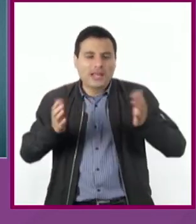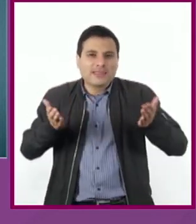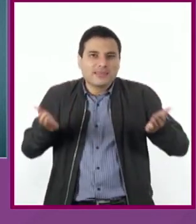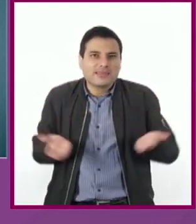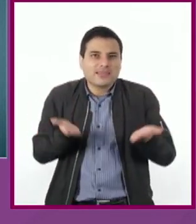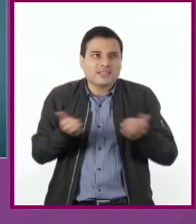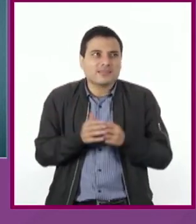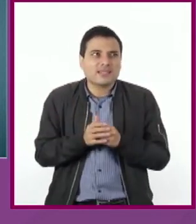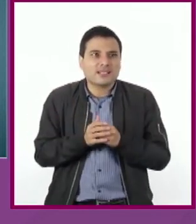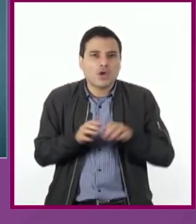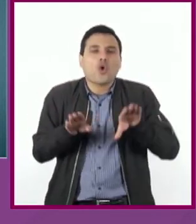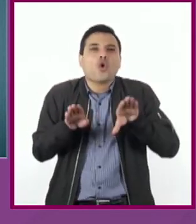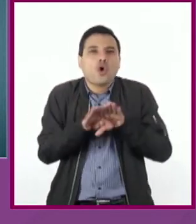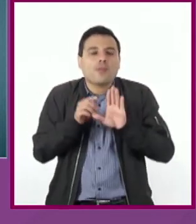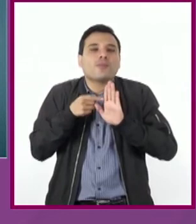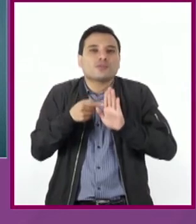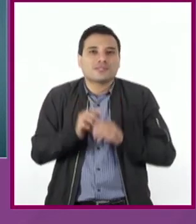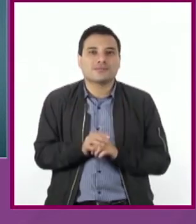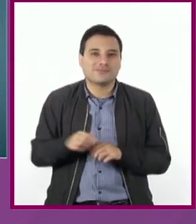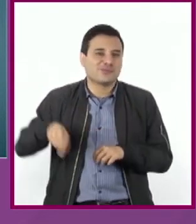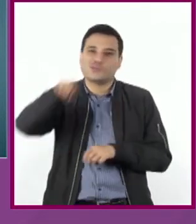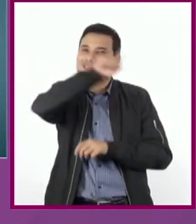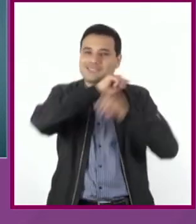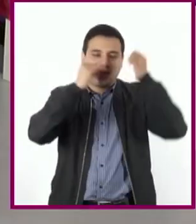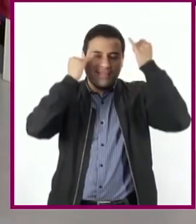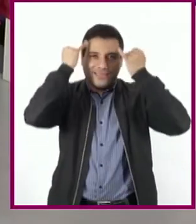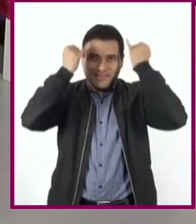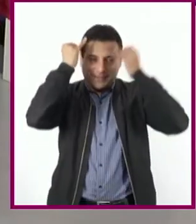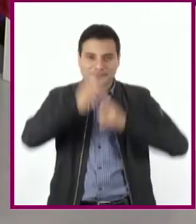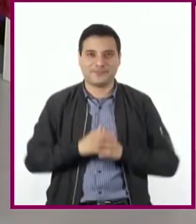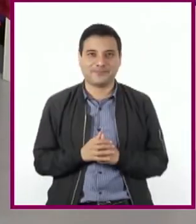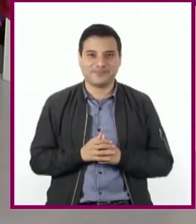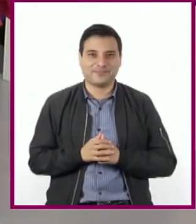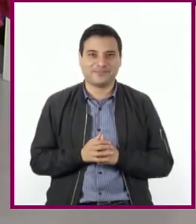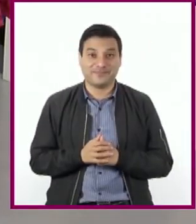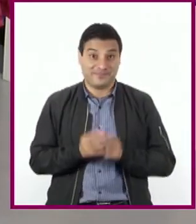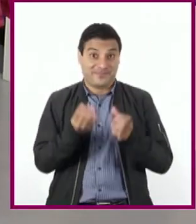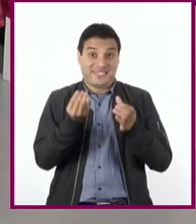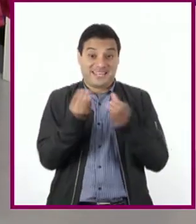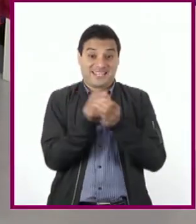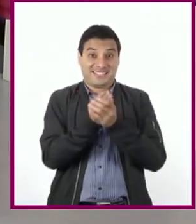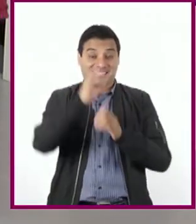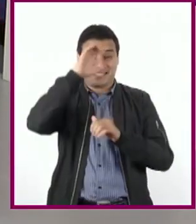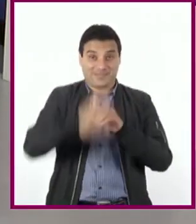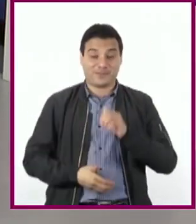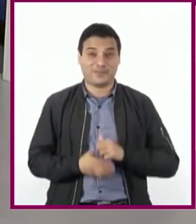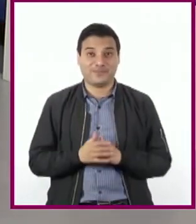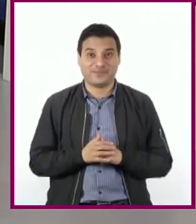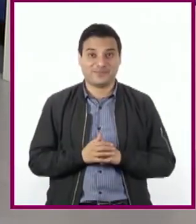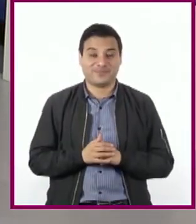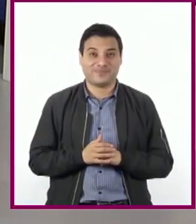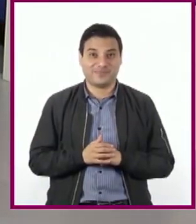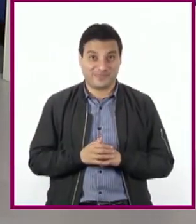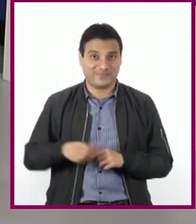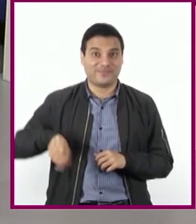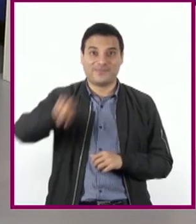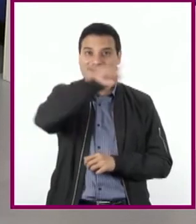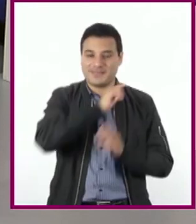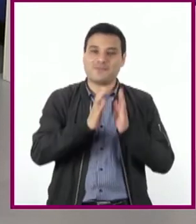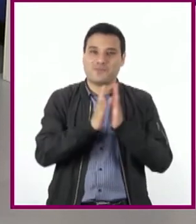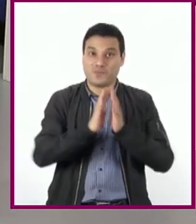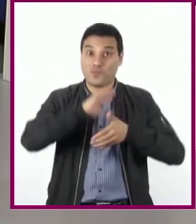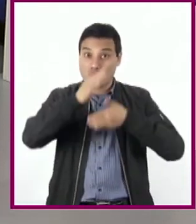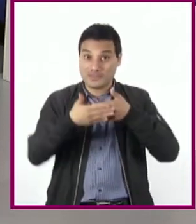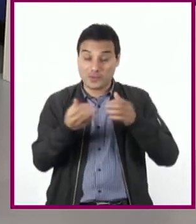palabra. Lo dejamos a su creatividad. Esto ha sido todo por hoy. Los invitamos a que vean la